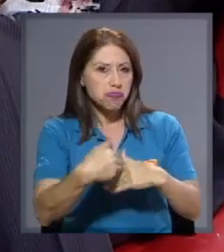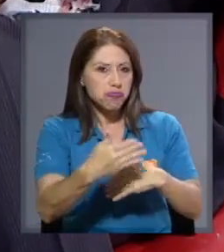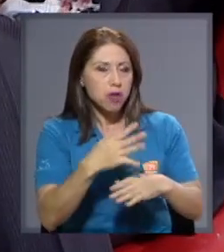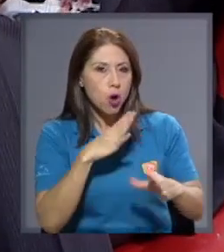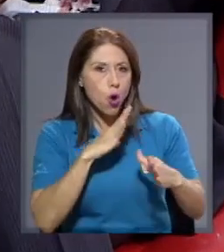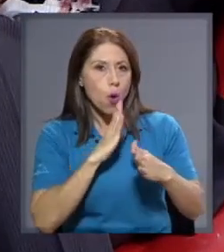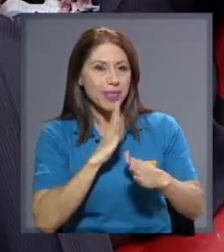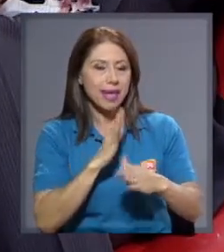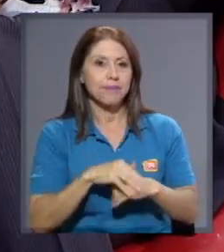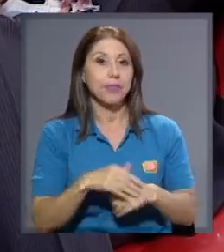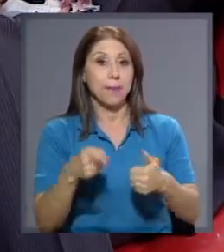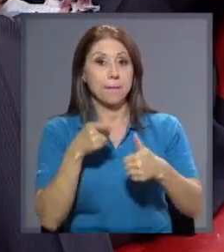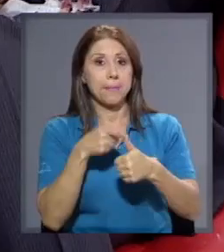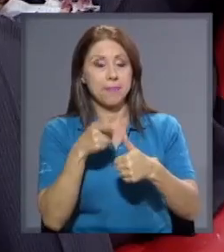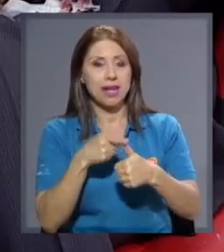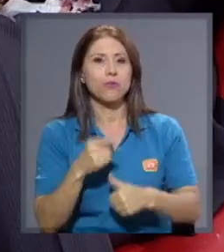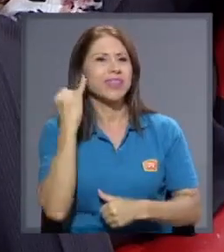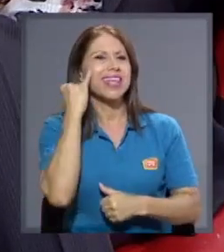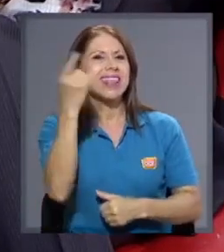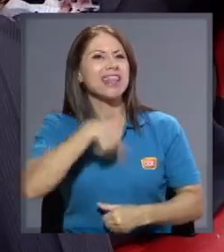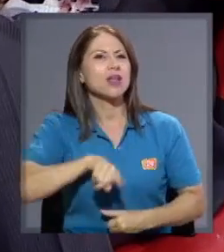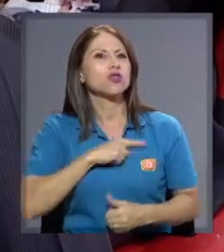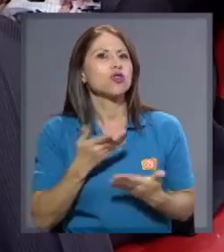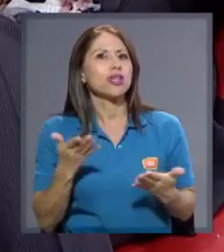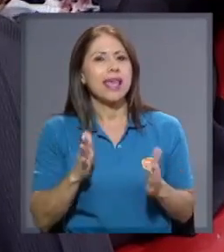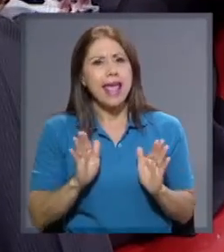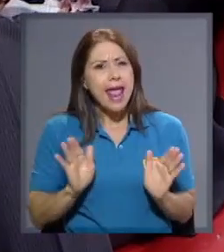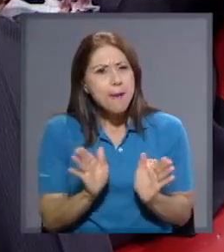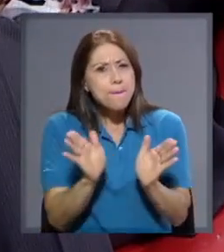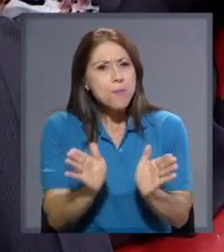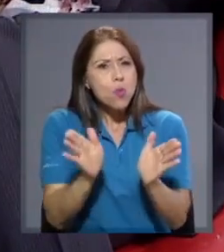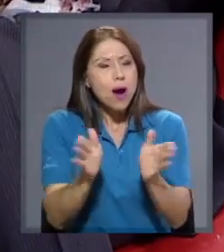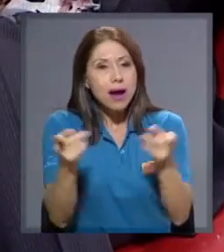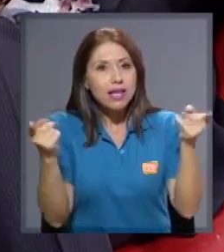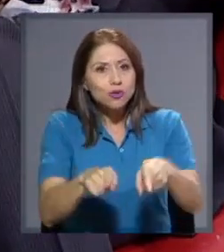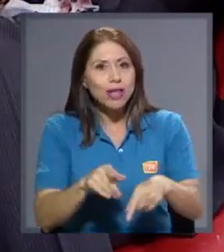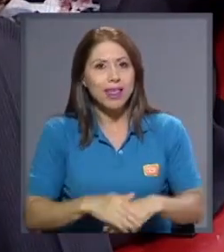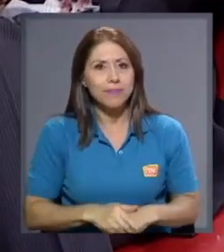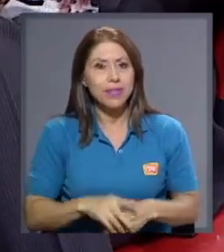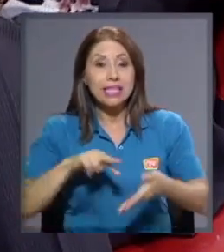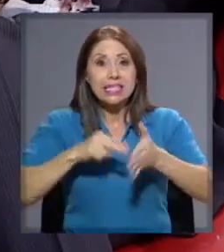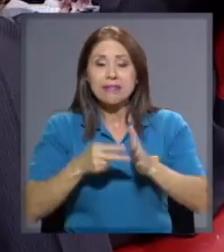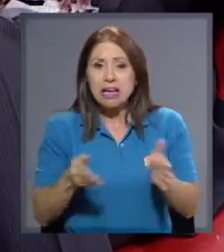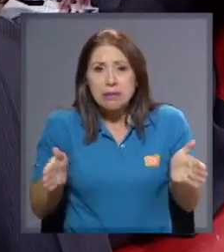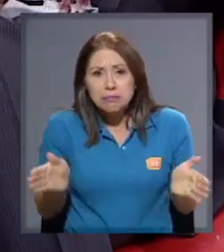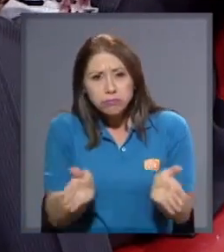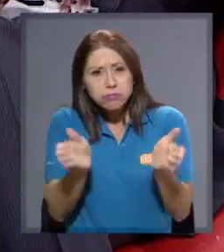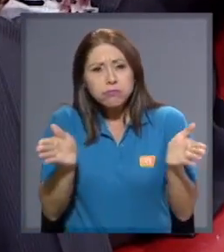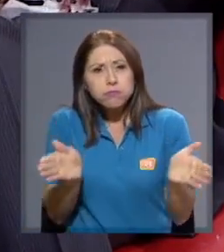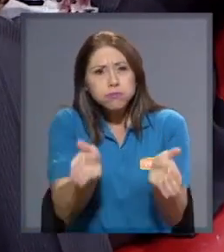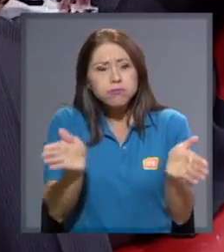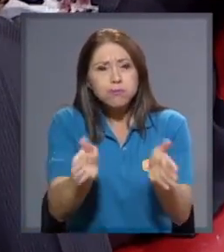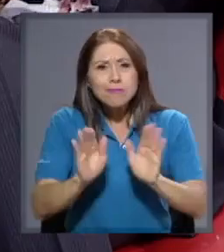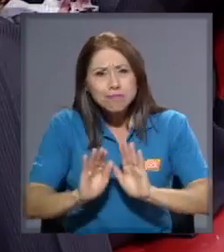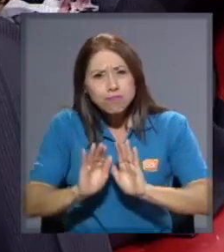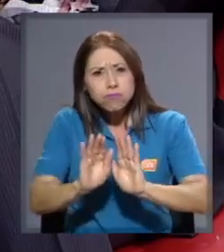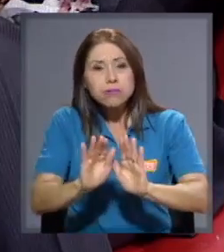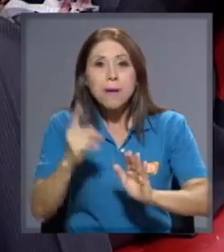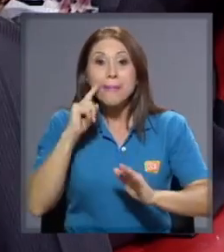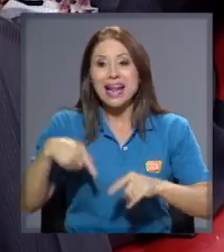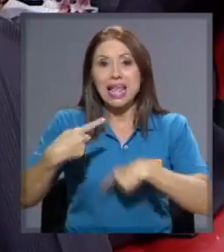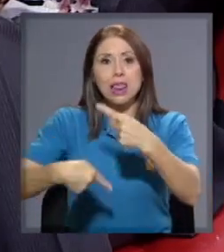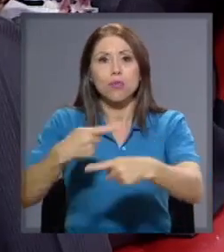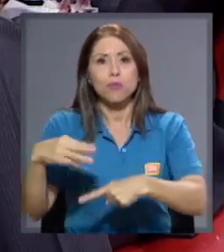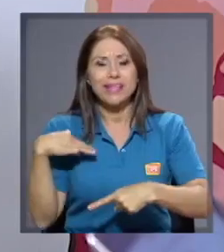la idea de nosotros ha sido empujar a que suceda o sea el llegar y dar todo el impulso para que el ministerio de ocasión diseñe